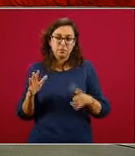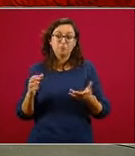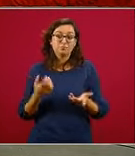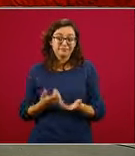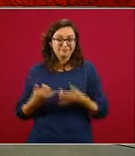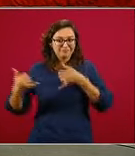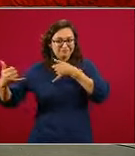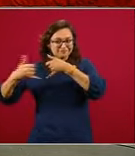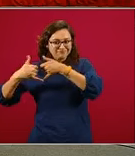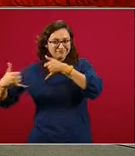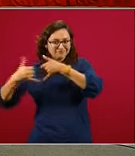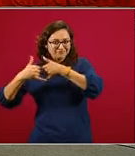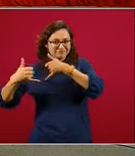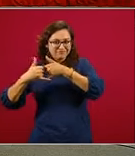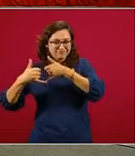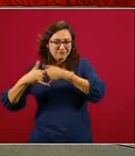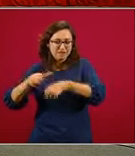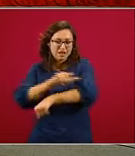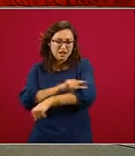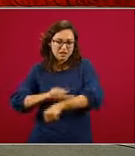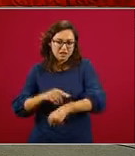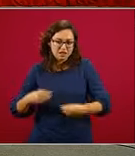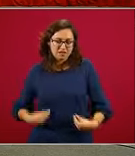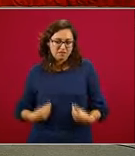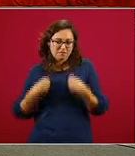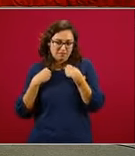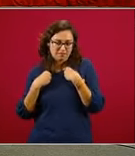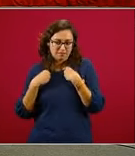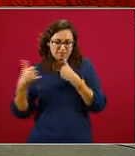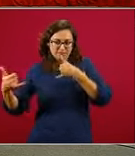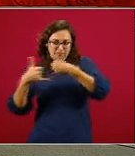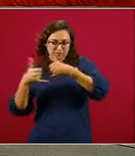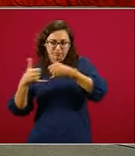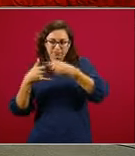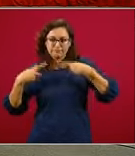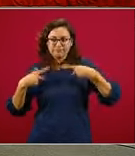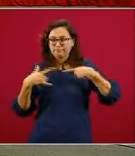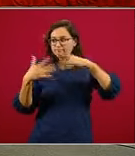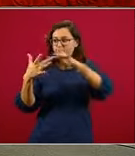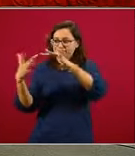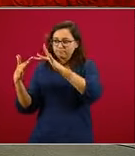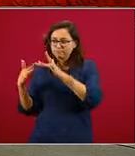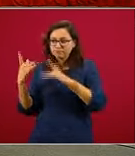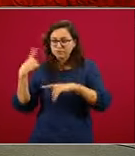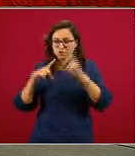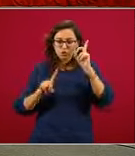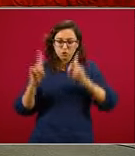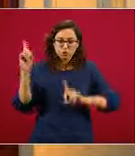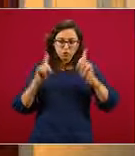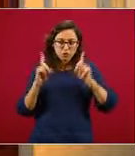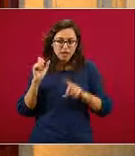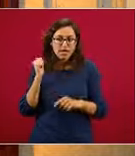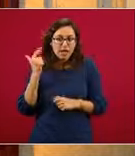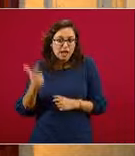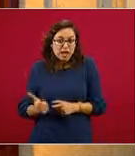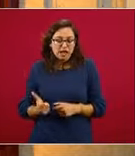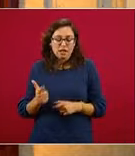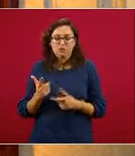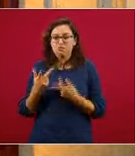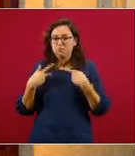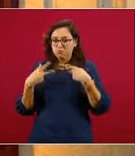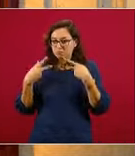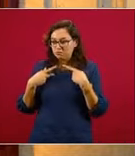es un área especializada en la atención telefónica y en el contacto con la ciudadanía para poder resolver dudas o para dar atención a